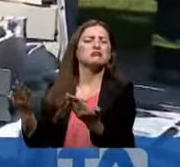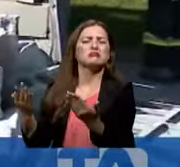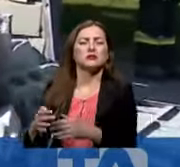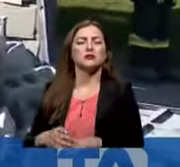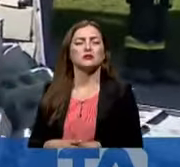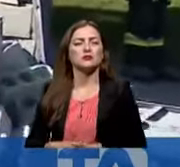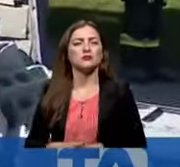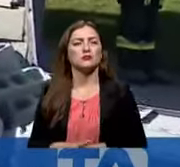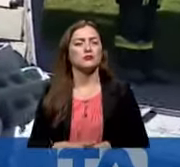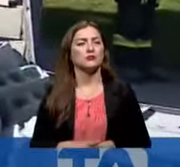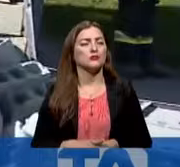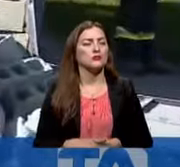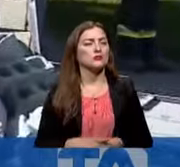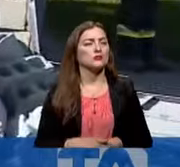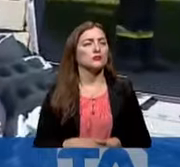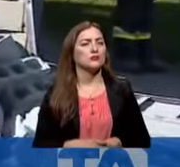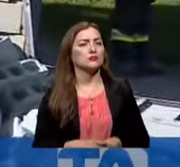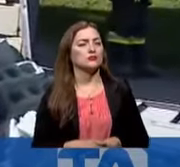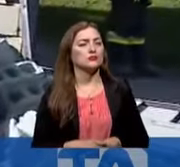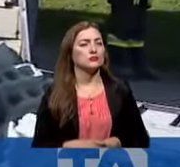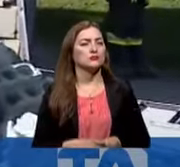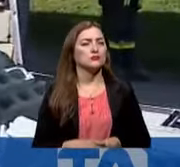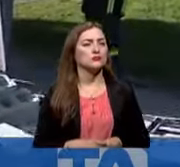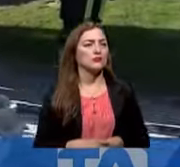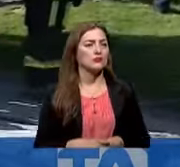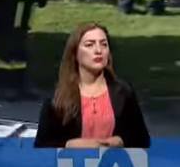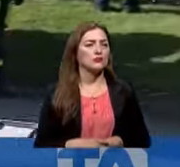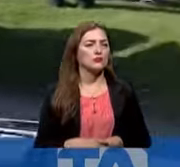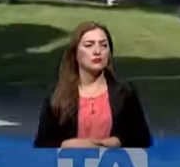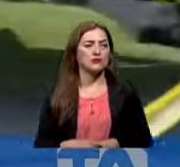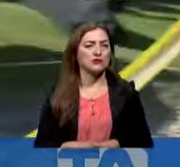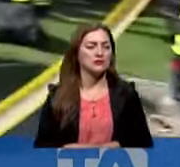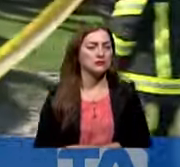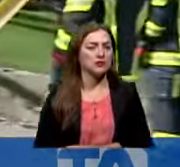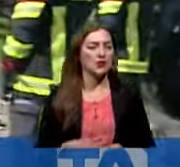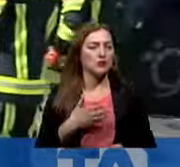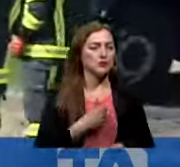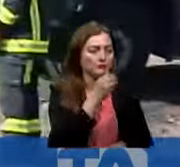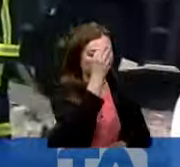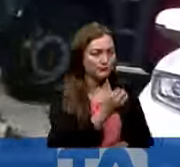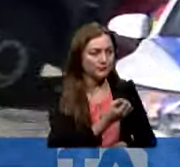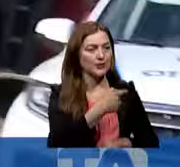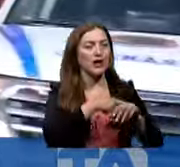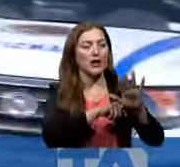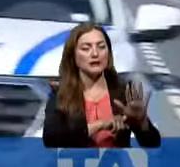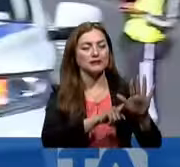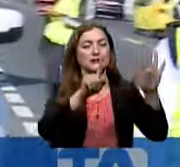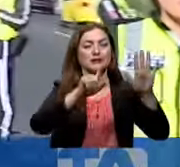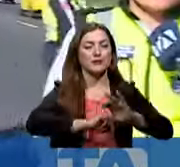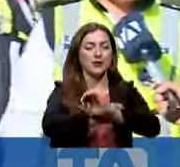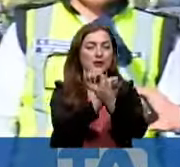qué se puede decir ahorita preliminarmente, por favor. ¿Cómo está? Buenos días. Aproximadamente a las 6:15, por pedido